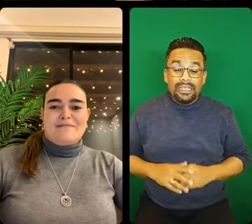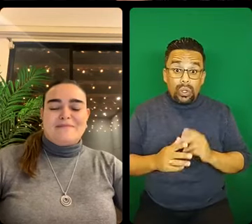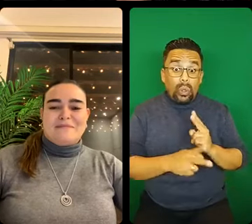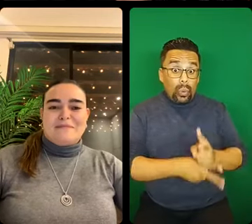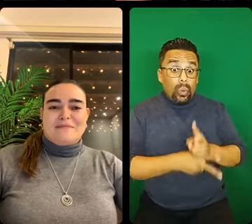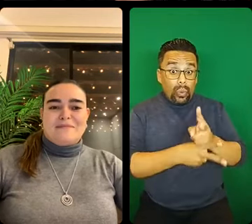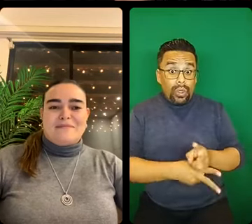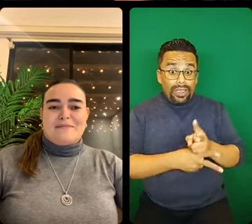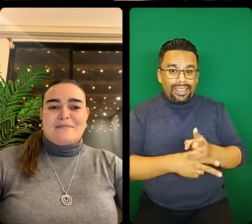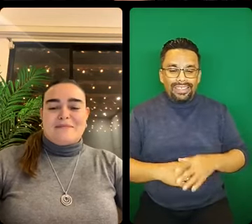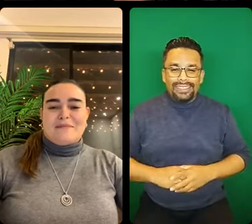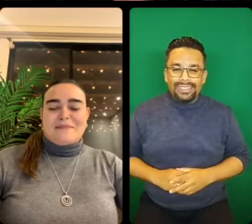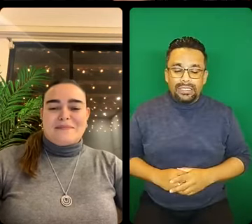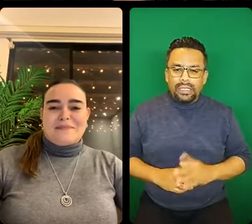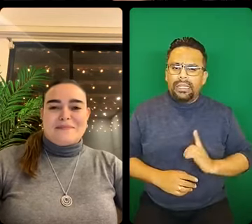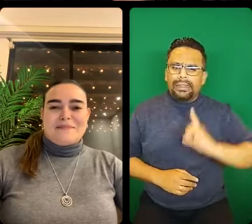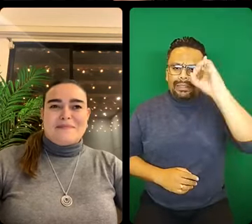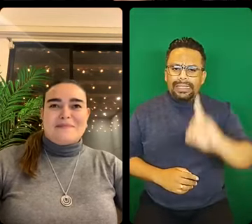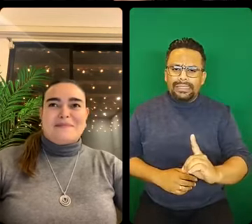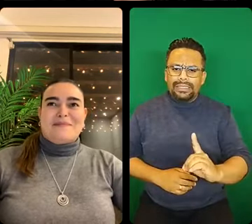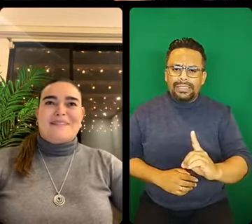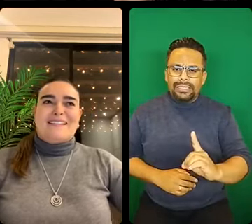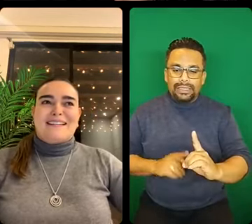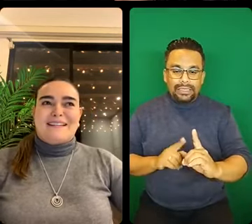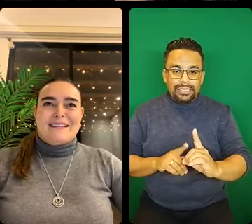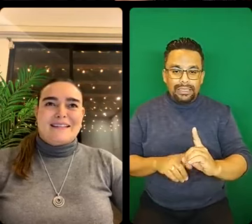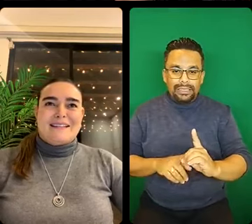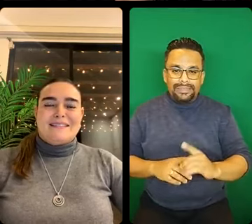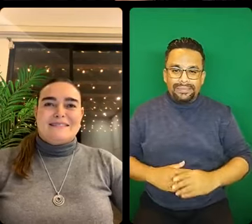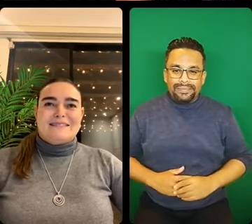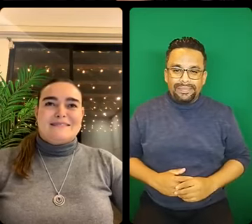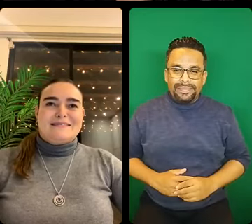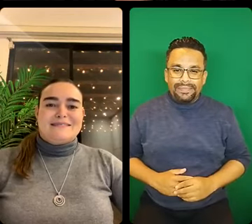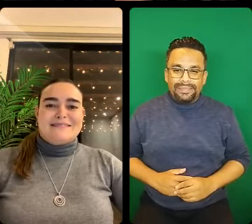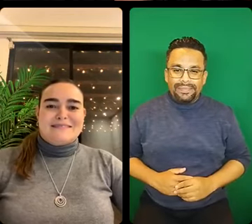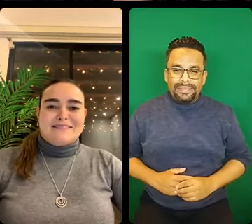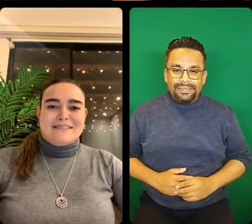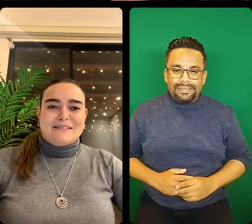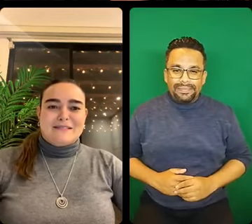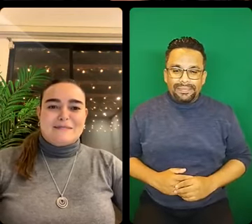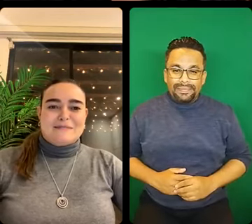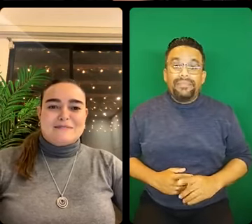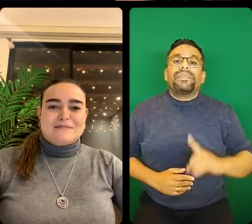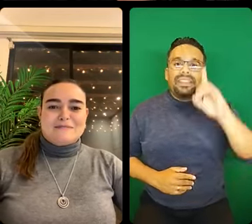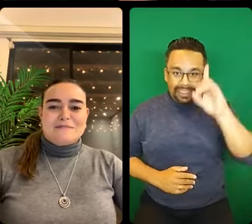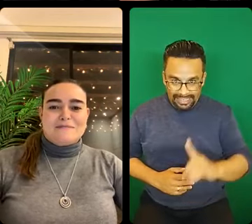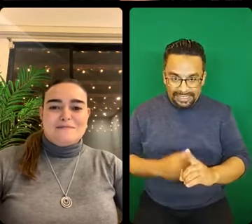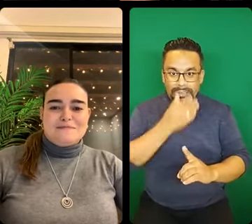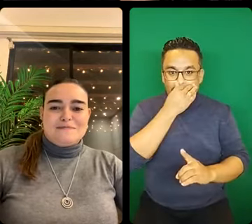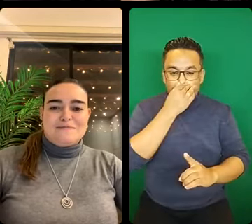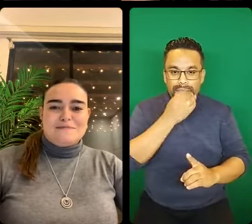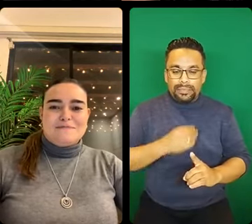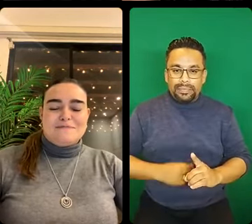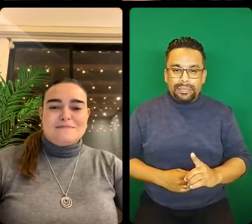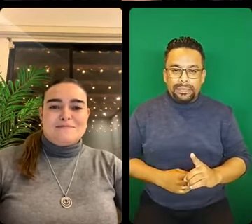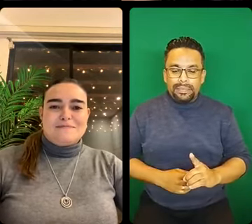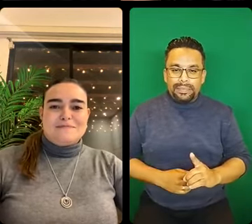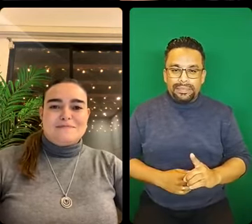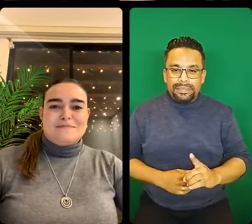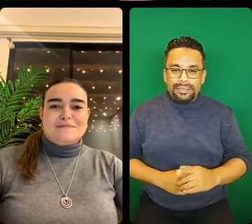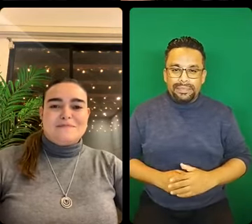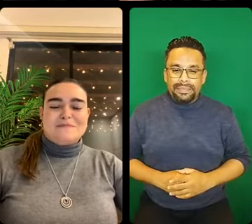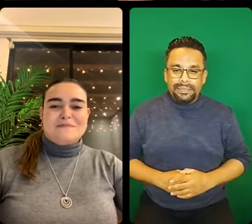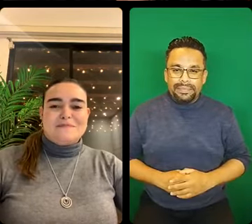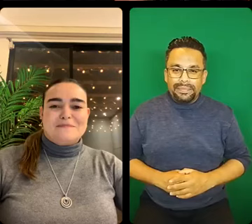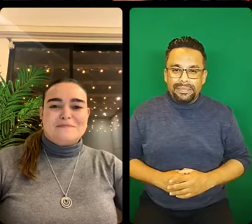Vallejo, Decisiones, Oscar Clavijo Chavarro, Decisiones, Yesid Morales